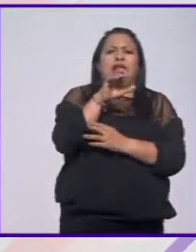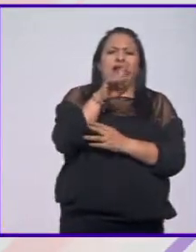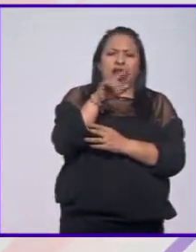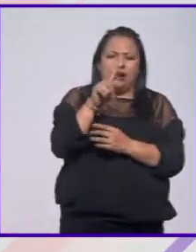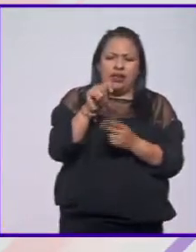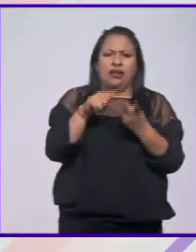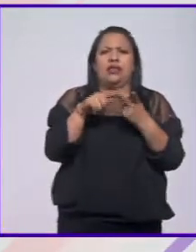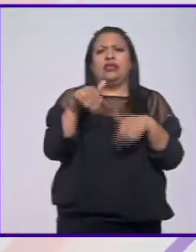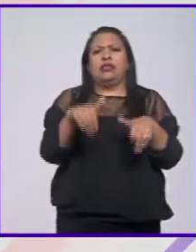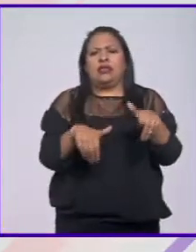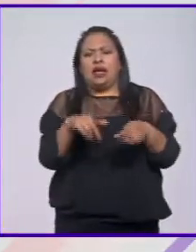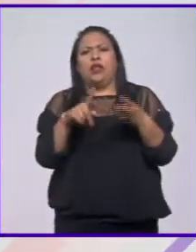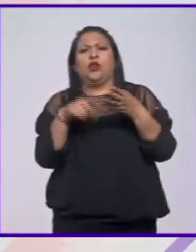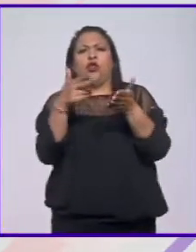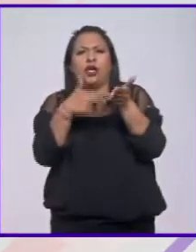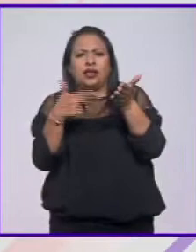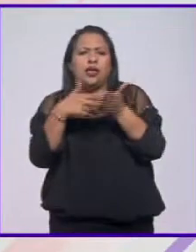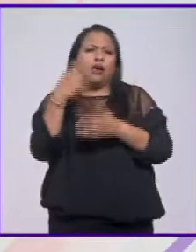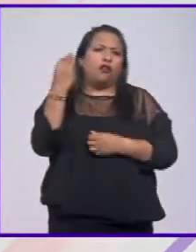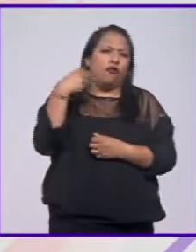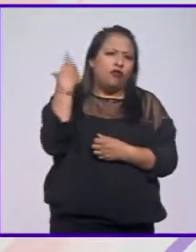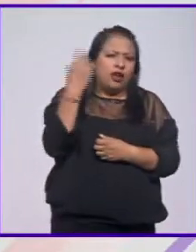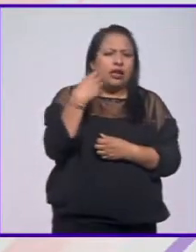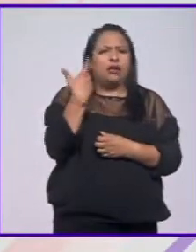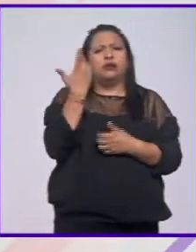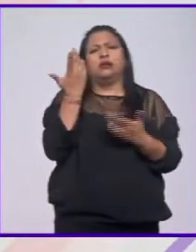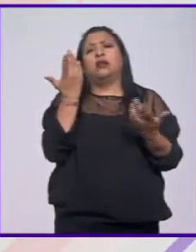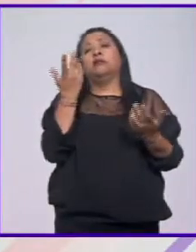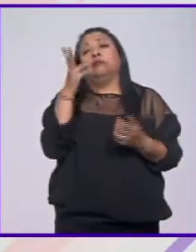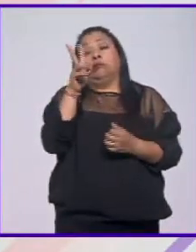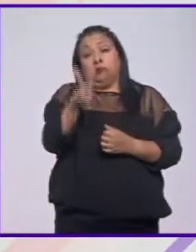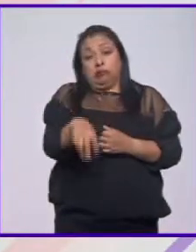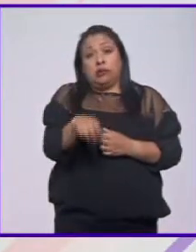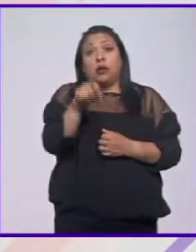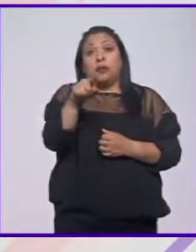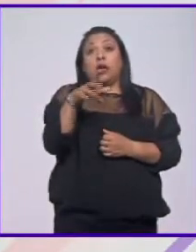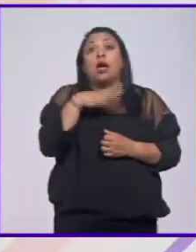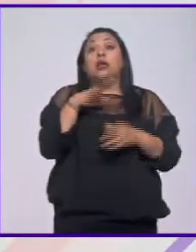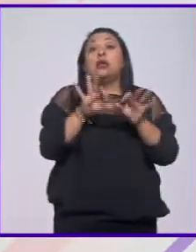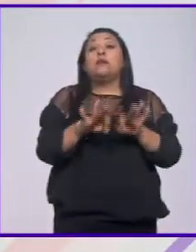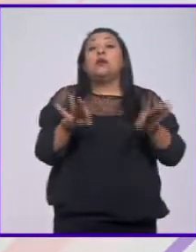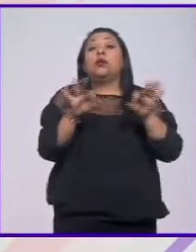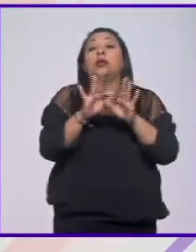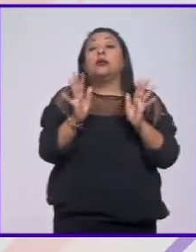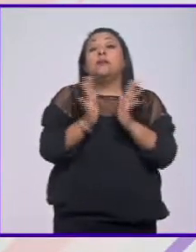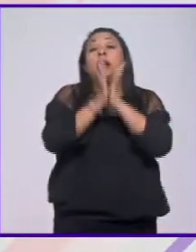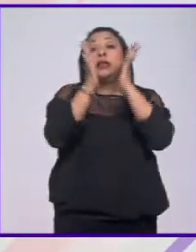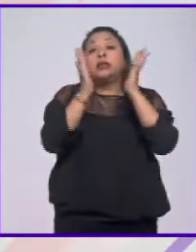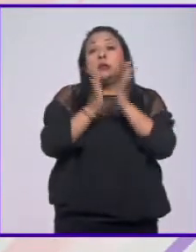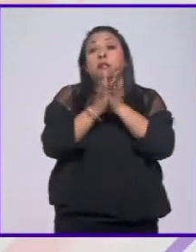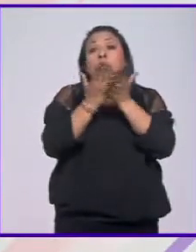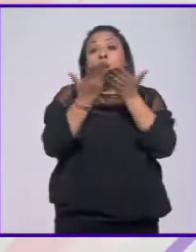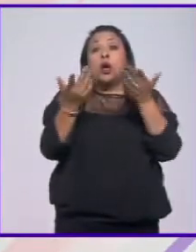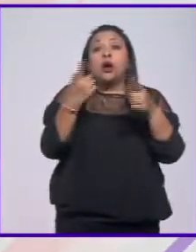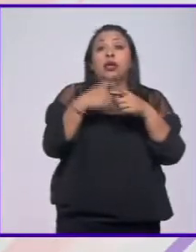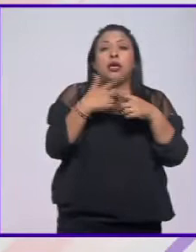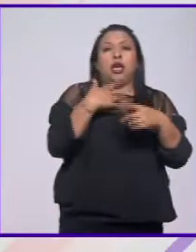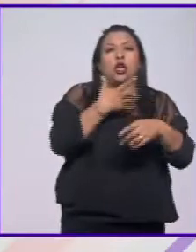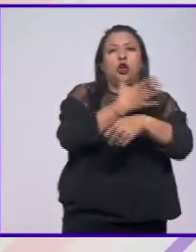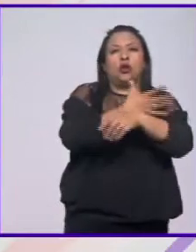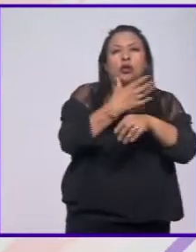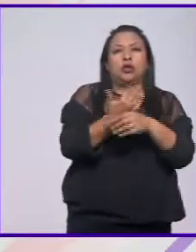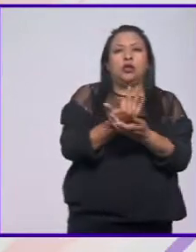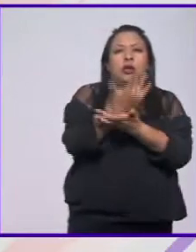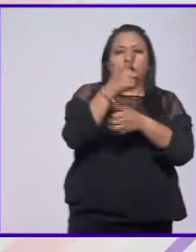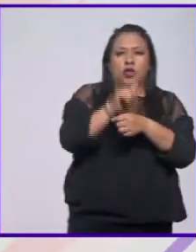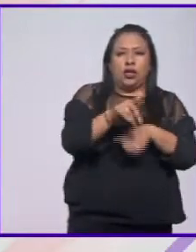teatro físico, tenemos talleres, tenemos conferencias. Hemos de decir también que es muy importante la colaboración que hemos logrado este año entre la Coordinación Nacional